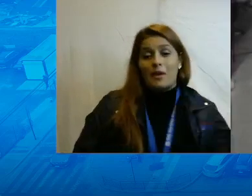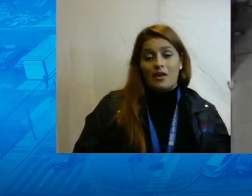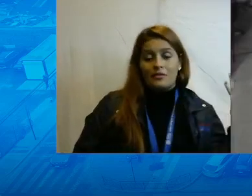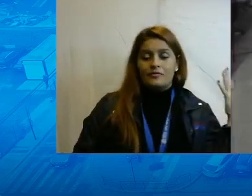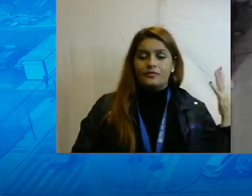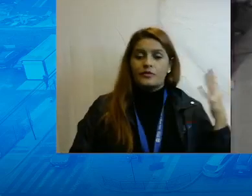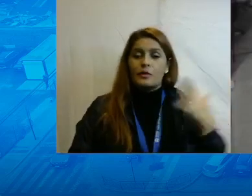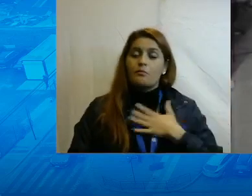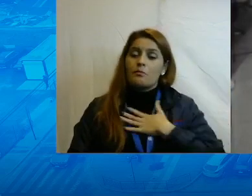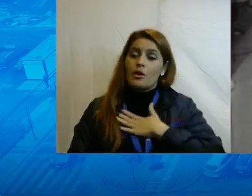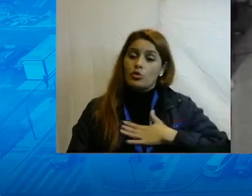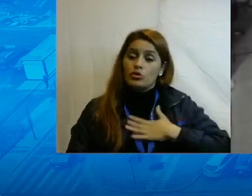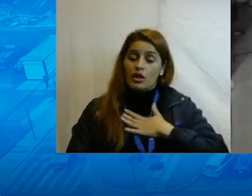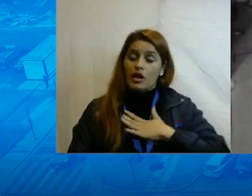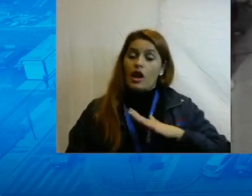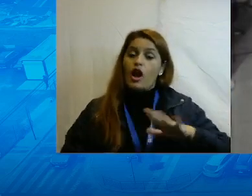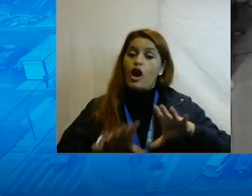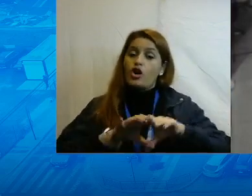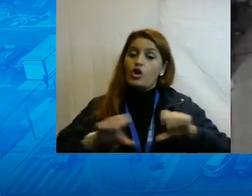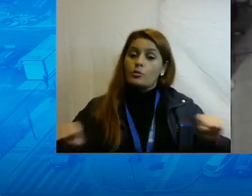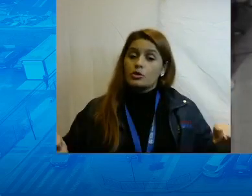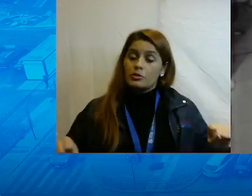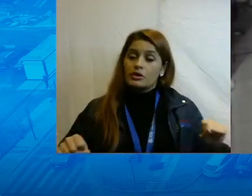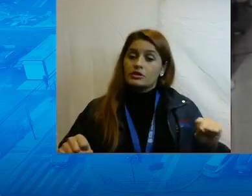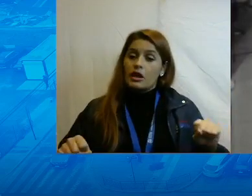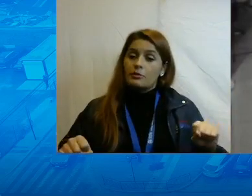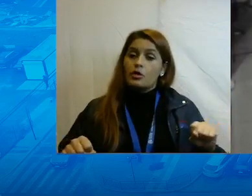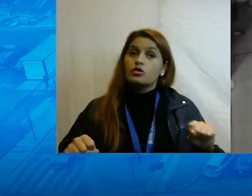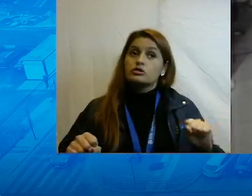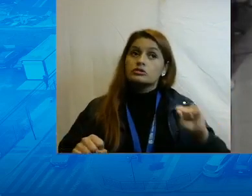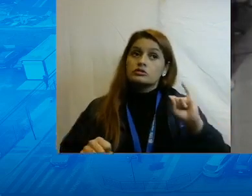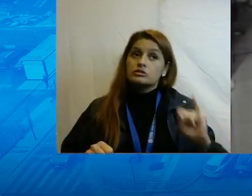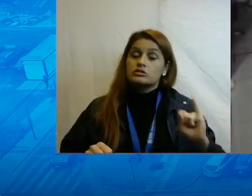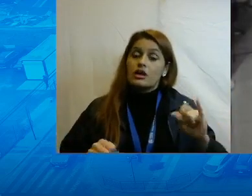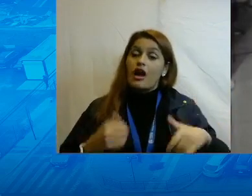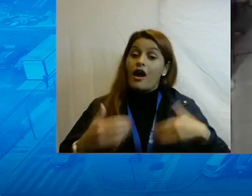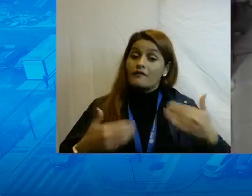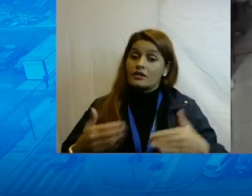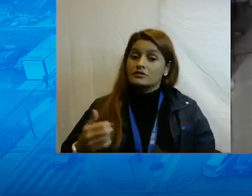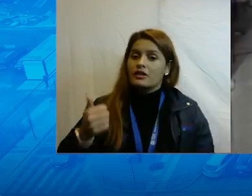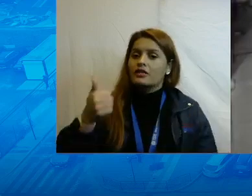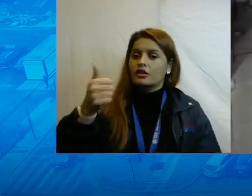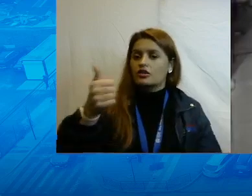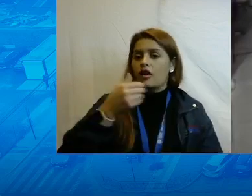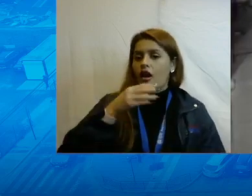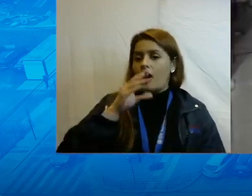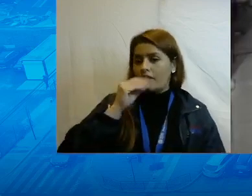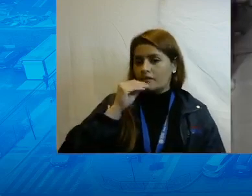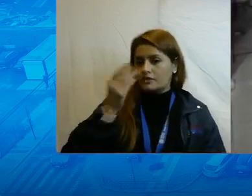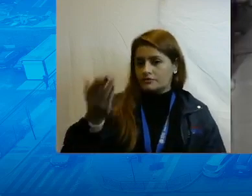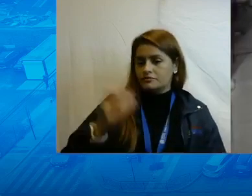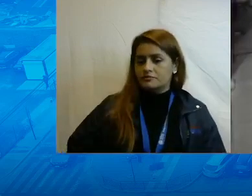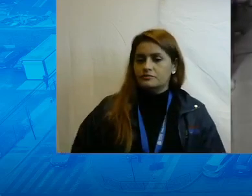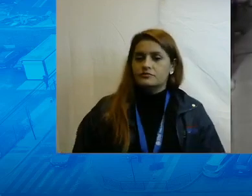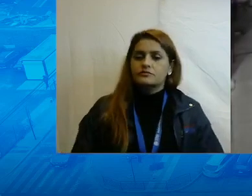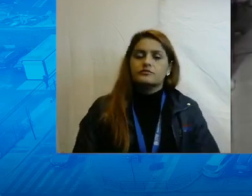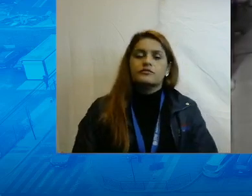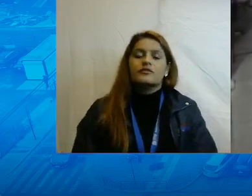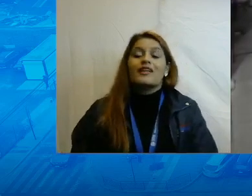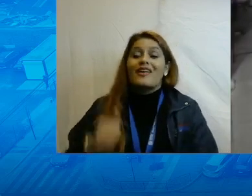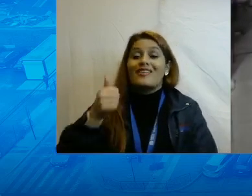me gustaría que comprometamos con la dirección jurídica, me parece que hay avance. El director nos va a comentar. Muchas gracias,